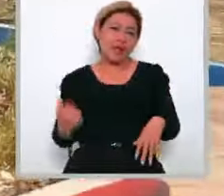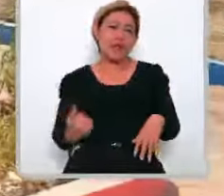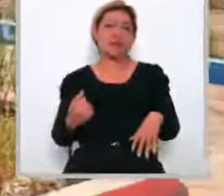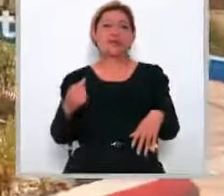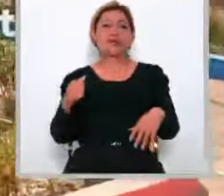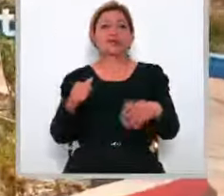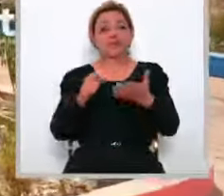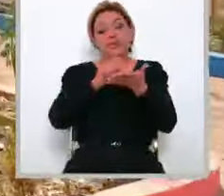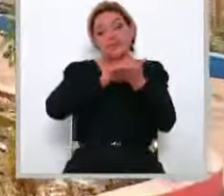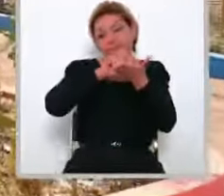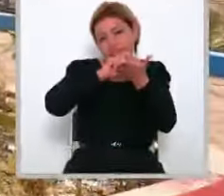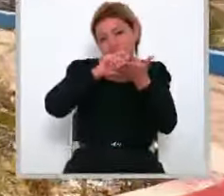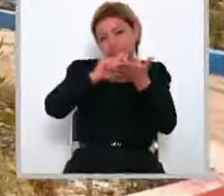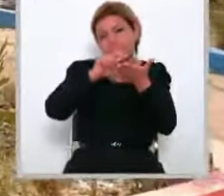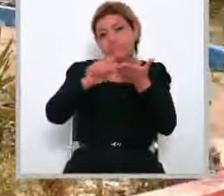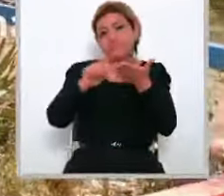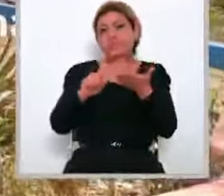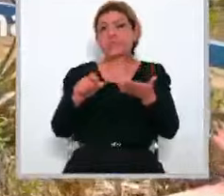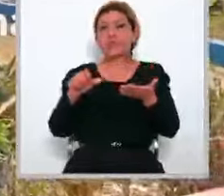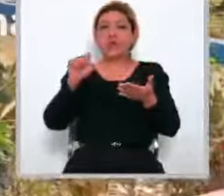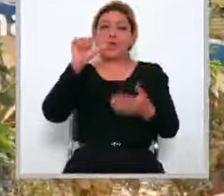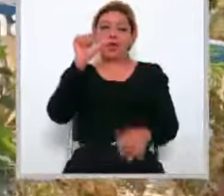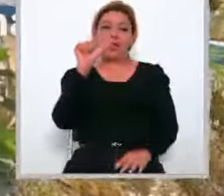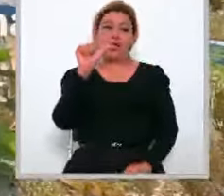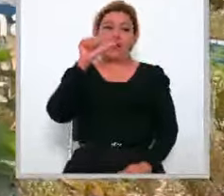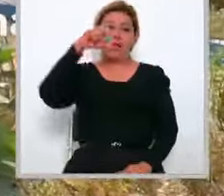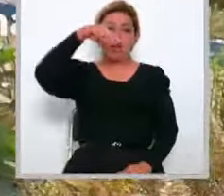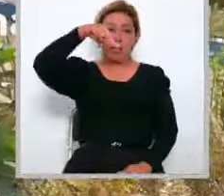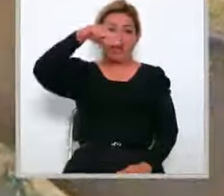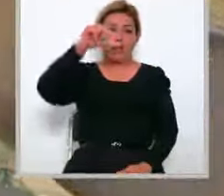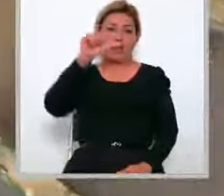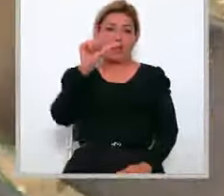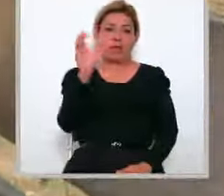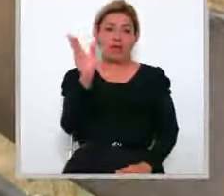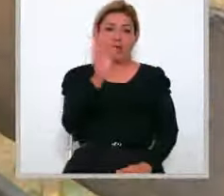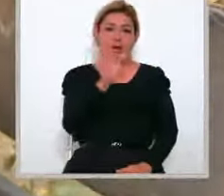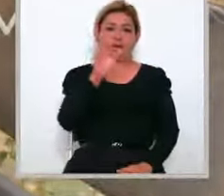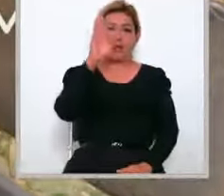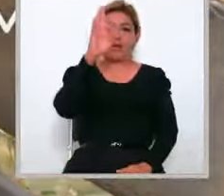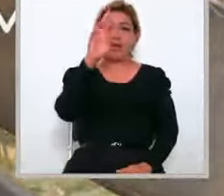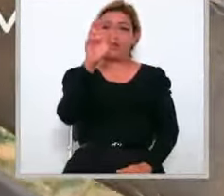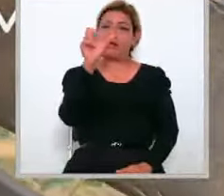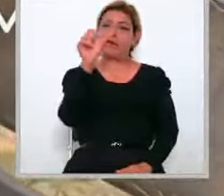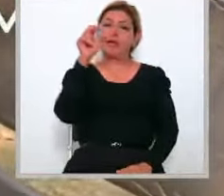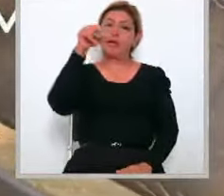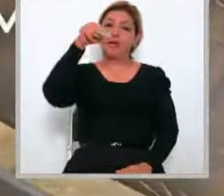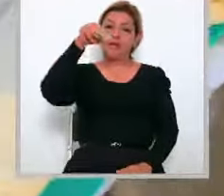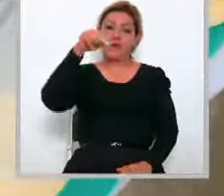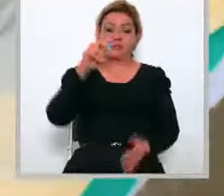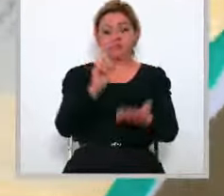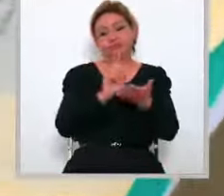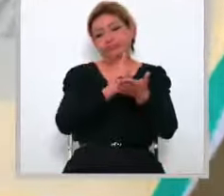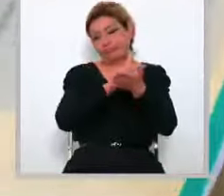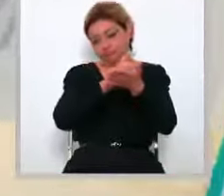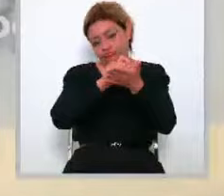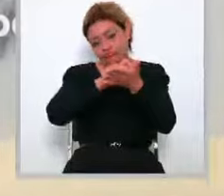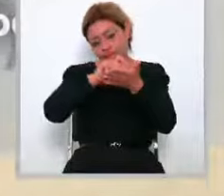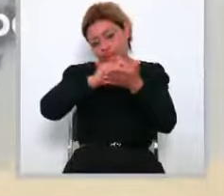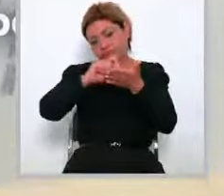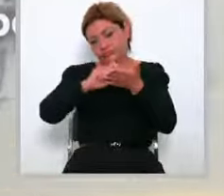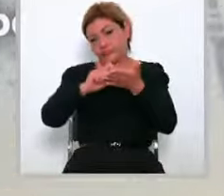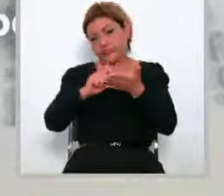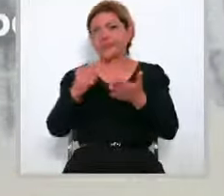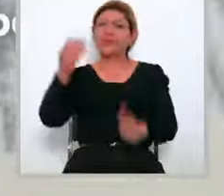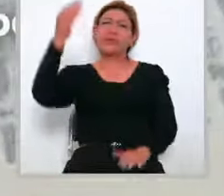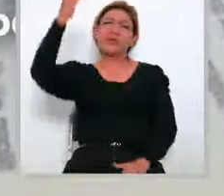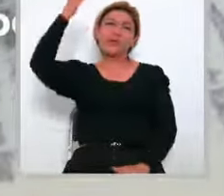amiga imaginaria de nombre Kitty. Esta es la historia, el libro del diario de Ana Frank. El libro comienza en la Segunda Guerra Mundial, cuando Hitler llega al